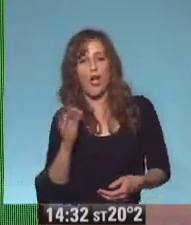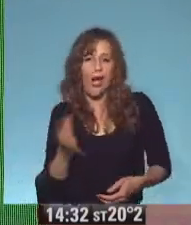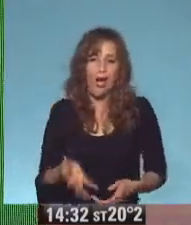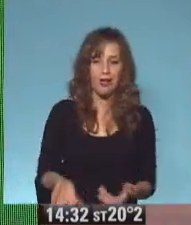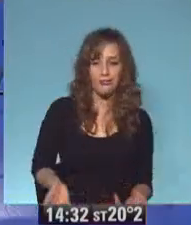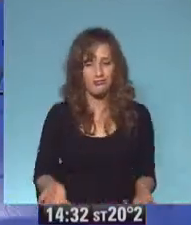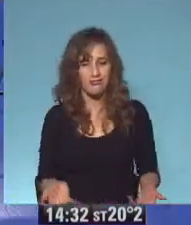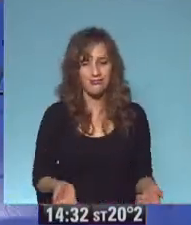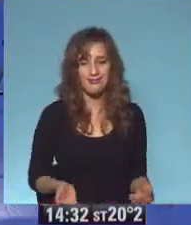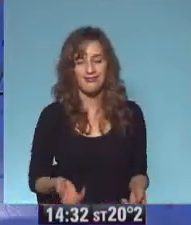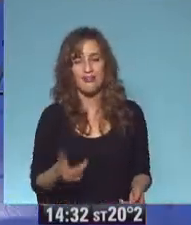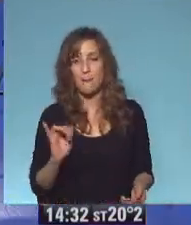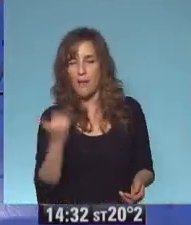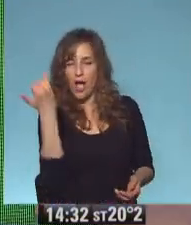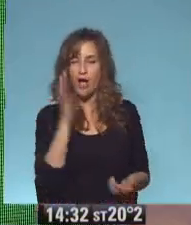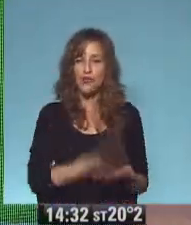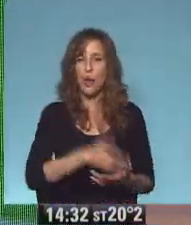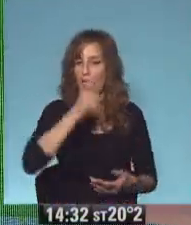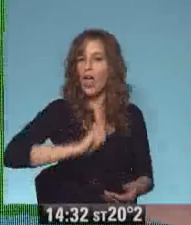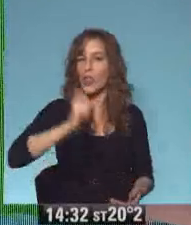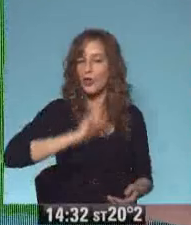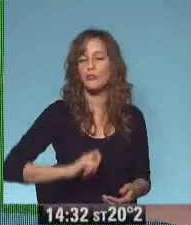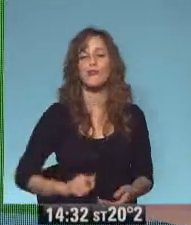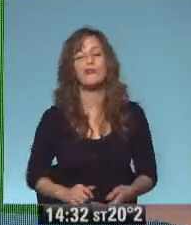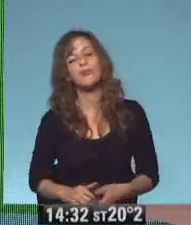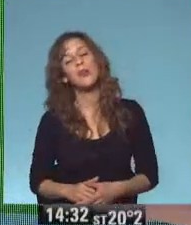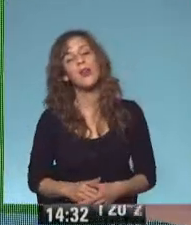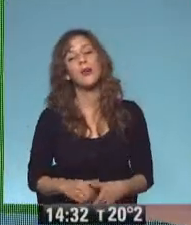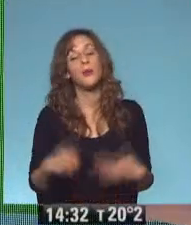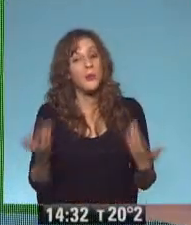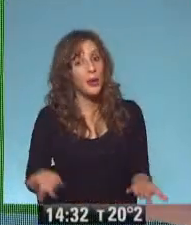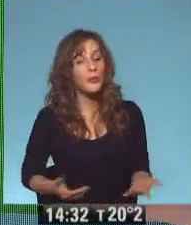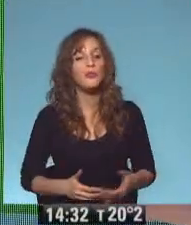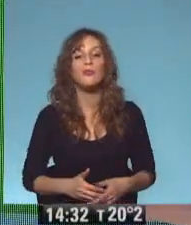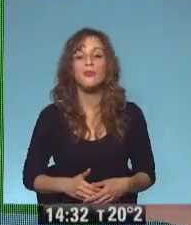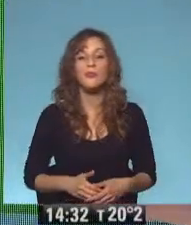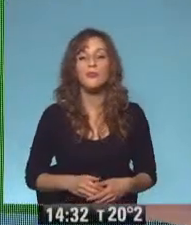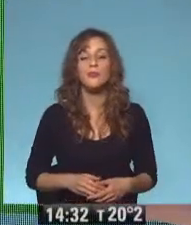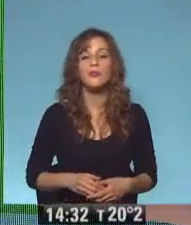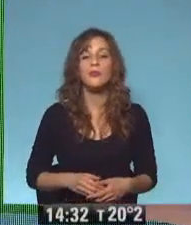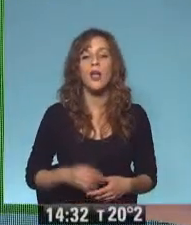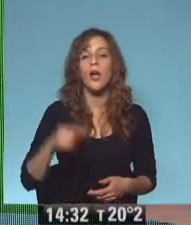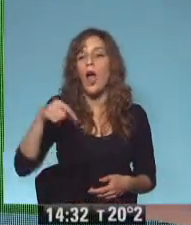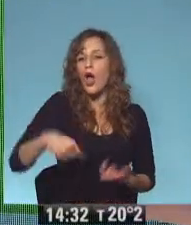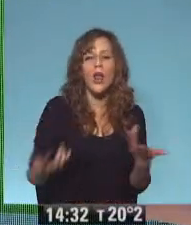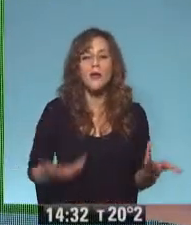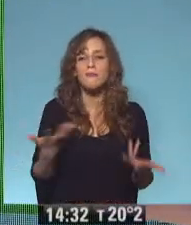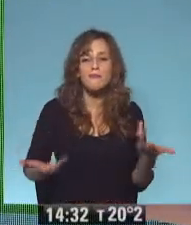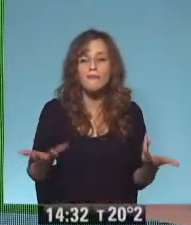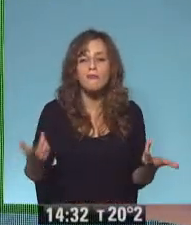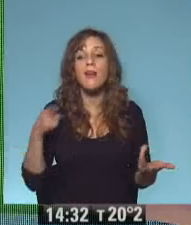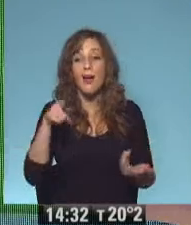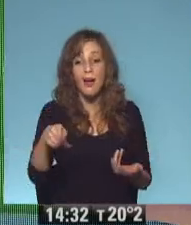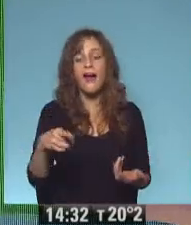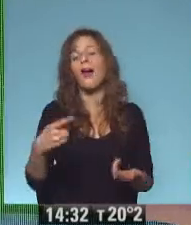del helado. El capo del helado, mira. Tiro por este lado, como por este. Sigo. Y venimos por acá. Ah, y ahora veo que están ahí los